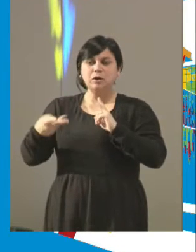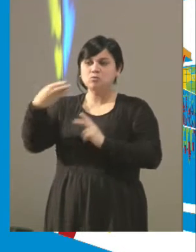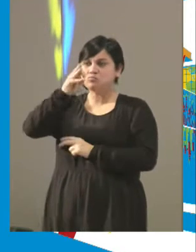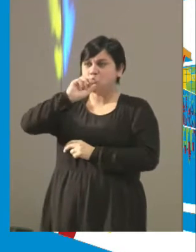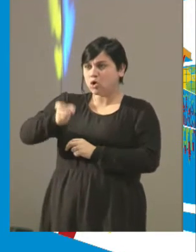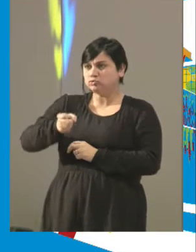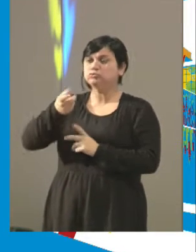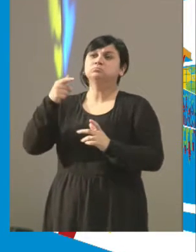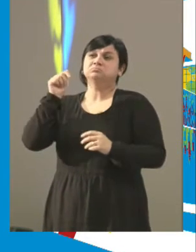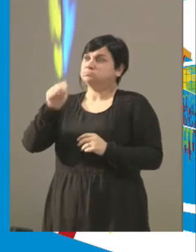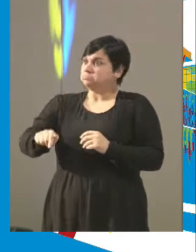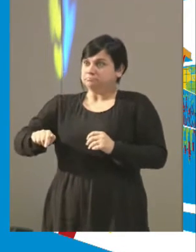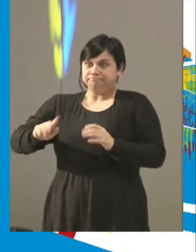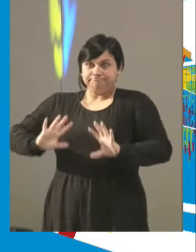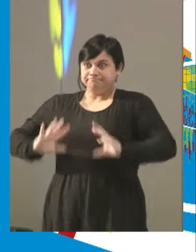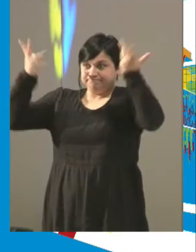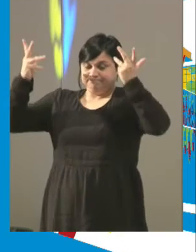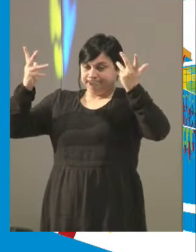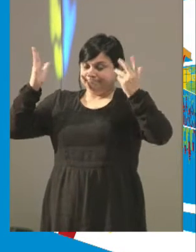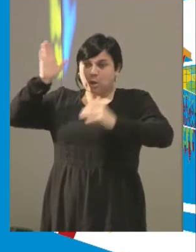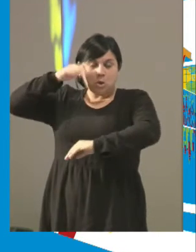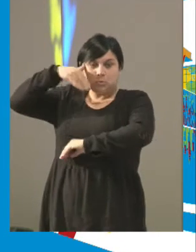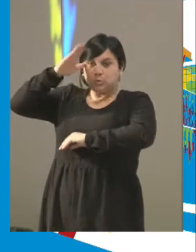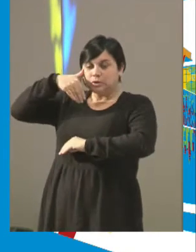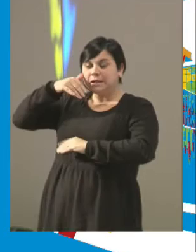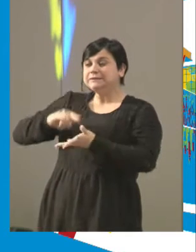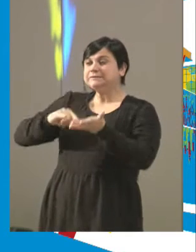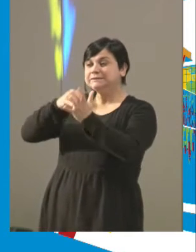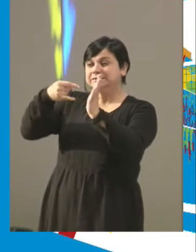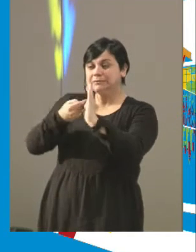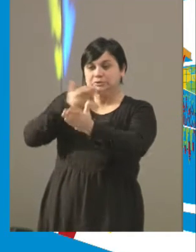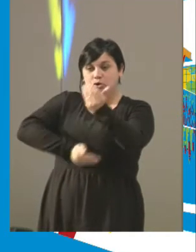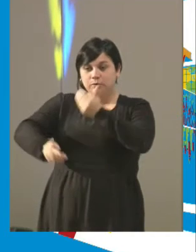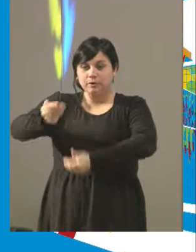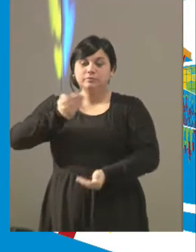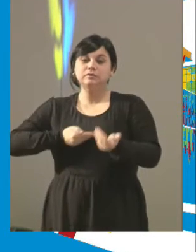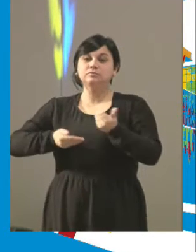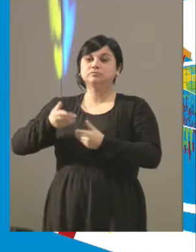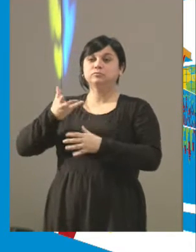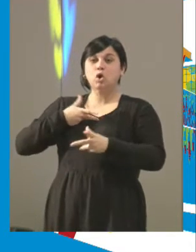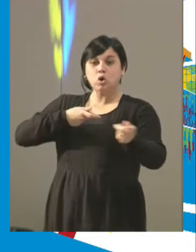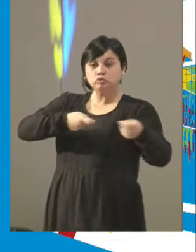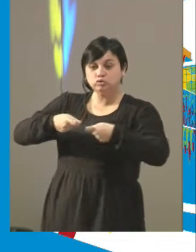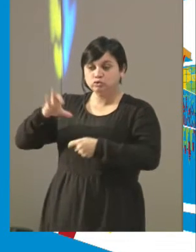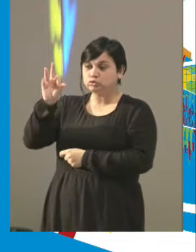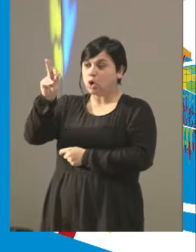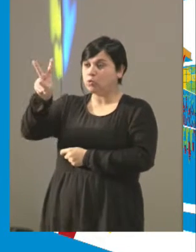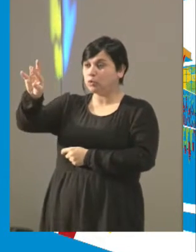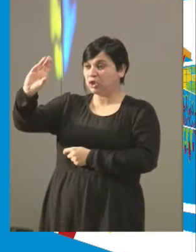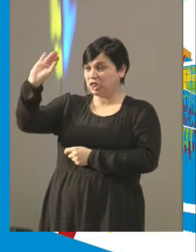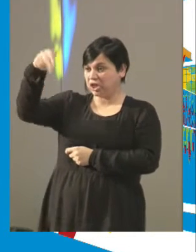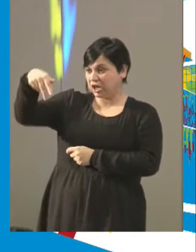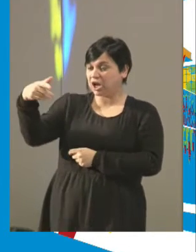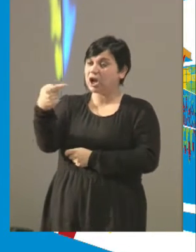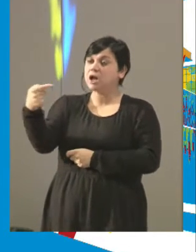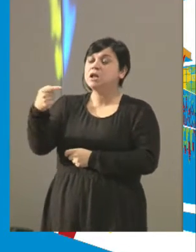Esto va a ser una revolución brutal. Los sistemas colaborativos, el crowdsourcing, teoría de juegos. La teoría